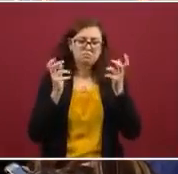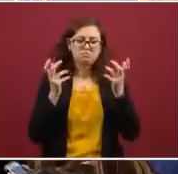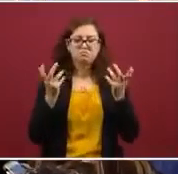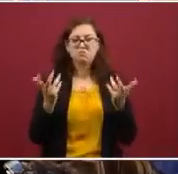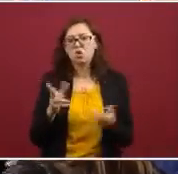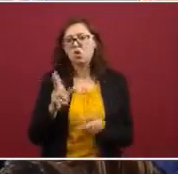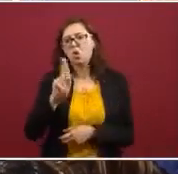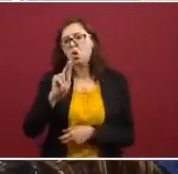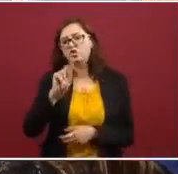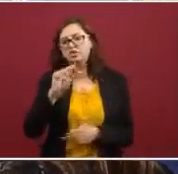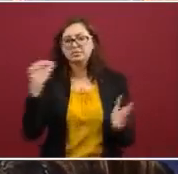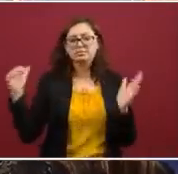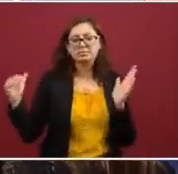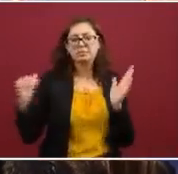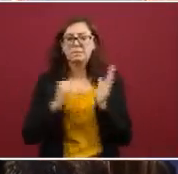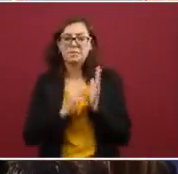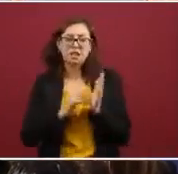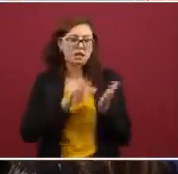80 mil barriles diarios.